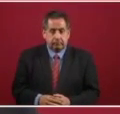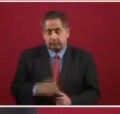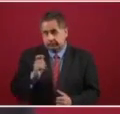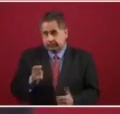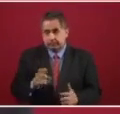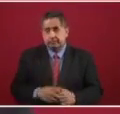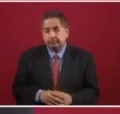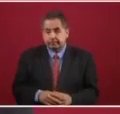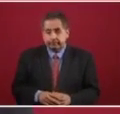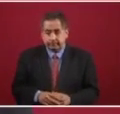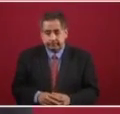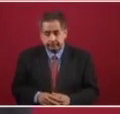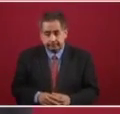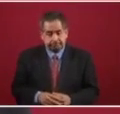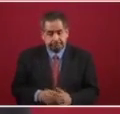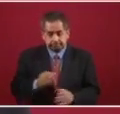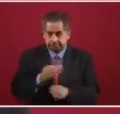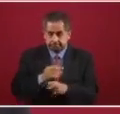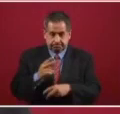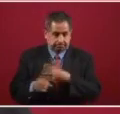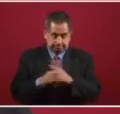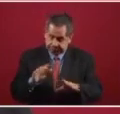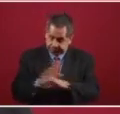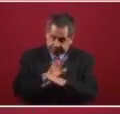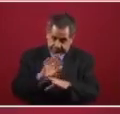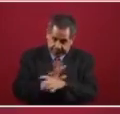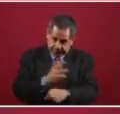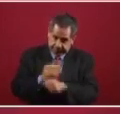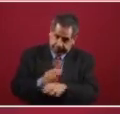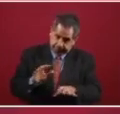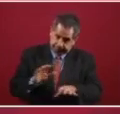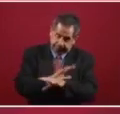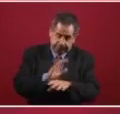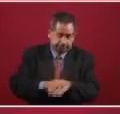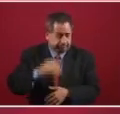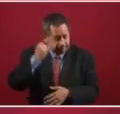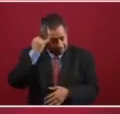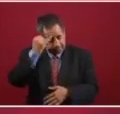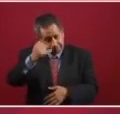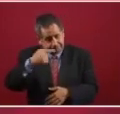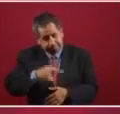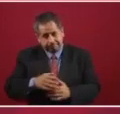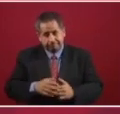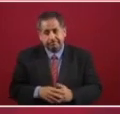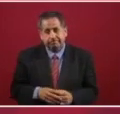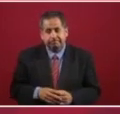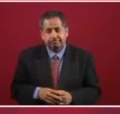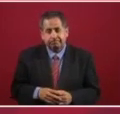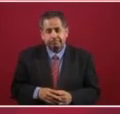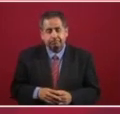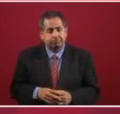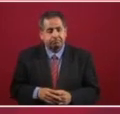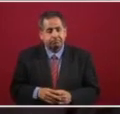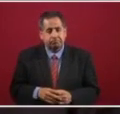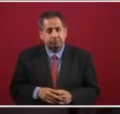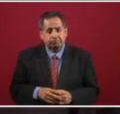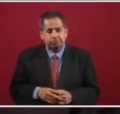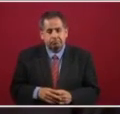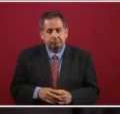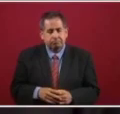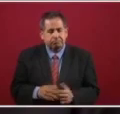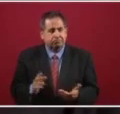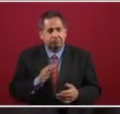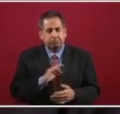Entonces, estamos limpiando, imagínense, en unos